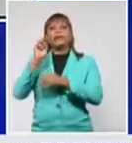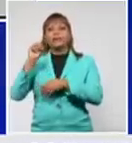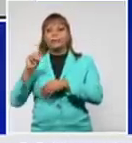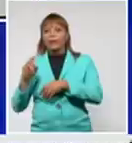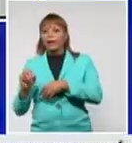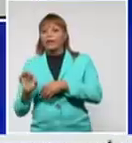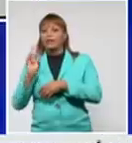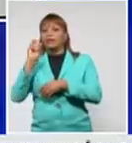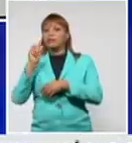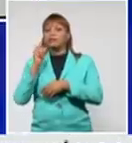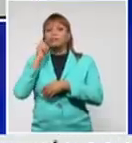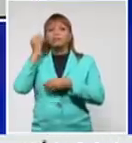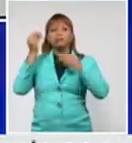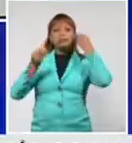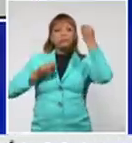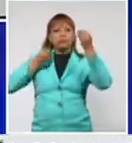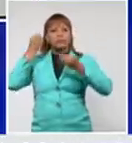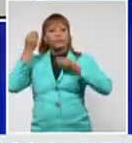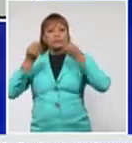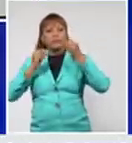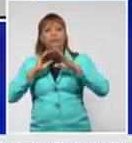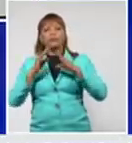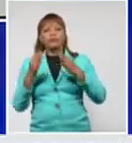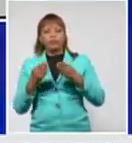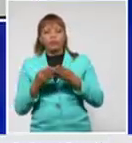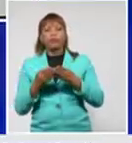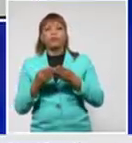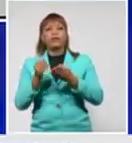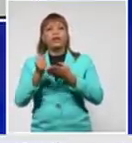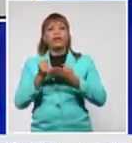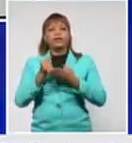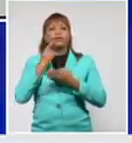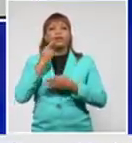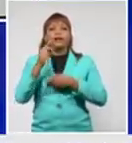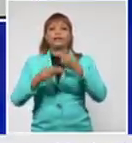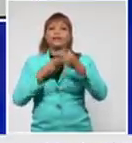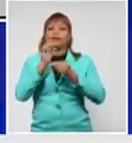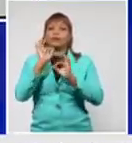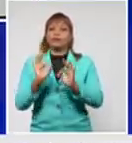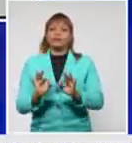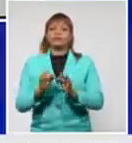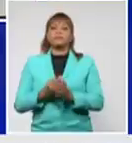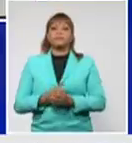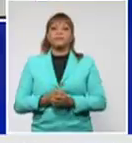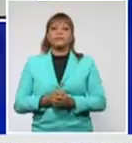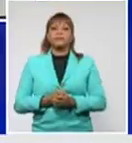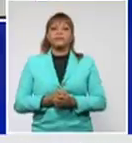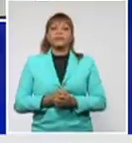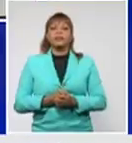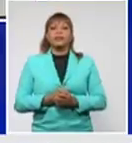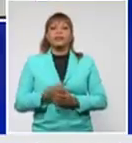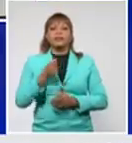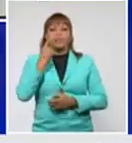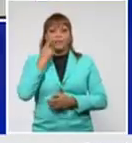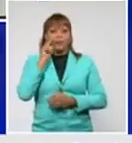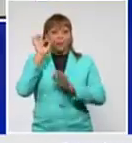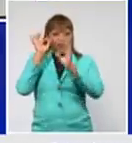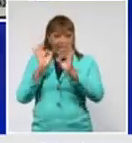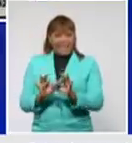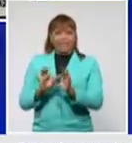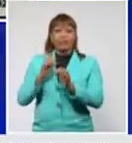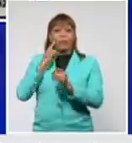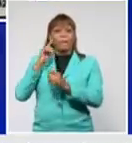acciones que se realizan y que permite hacer este pronóstico. Si vemos esto mismo,